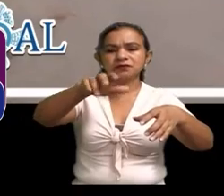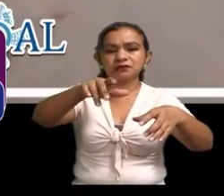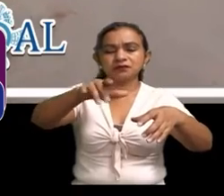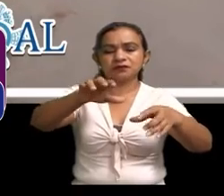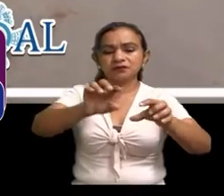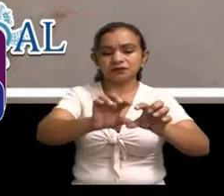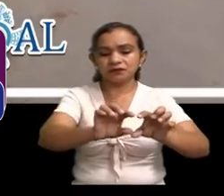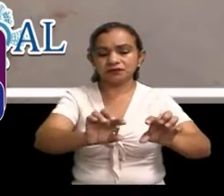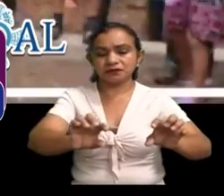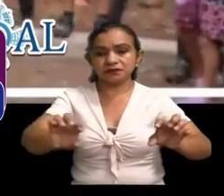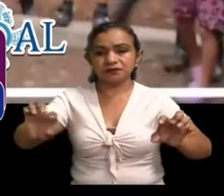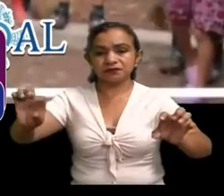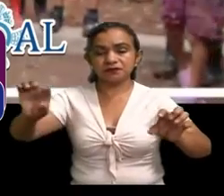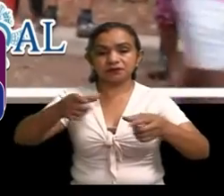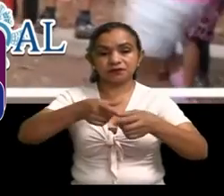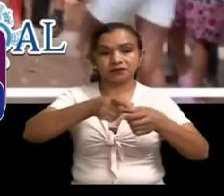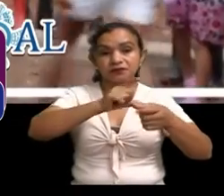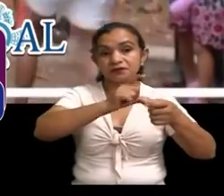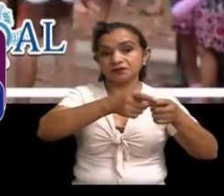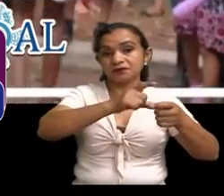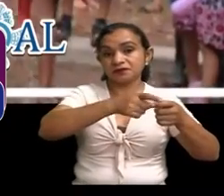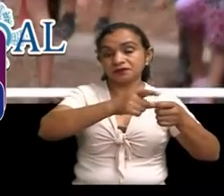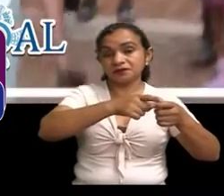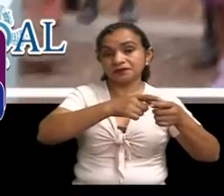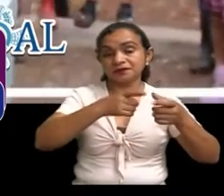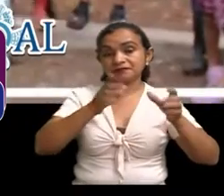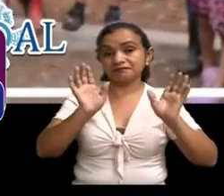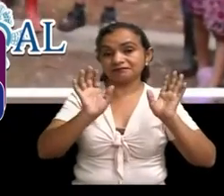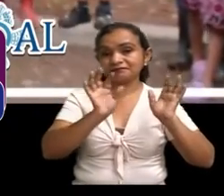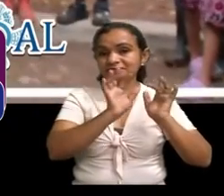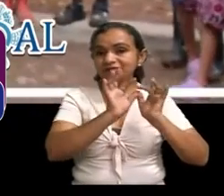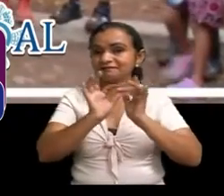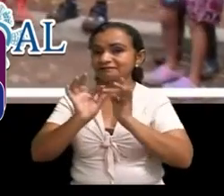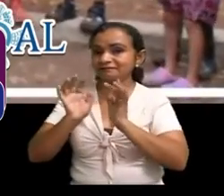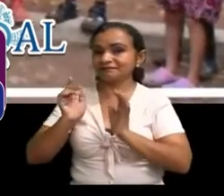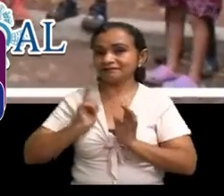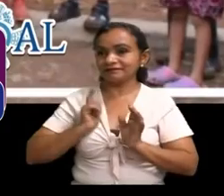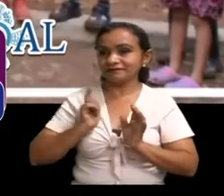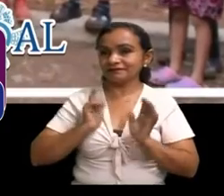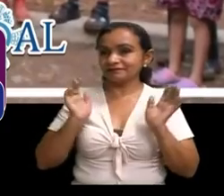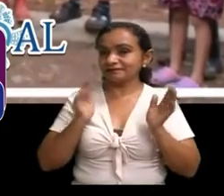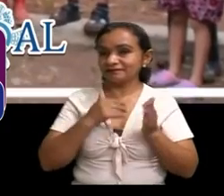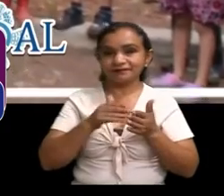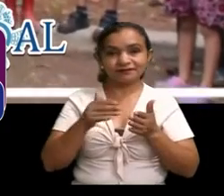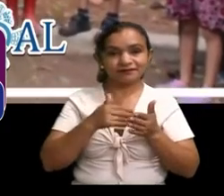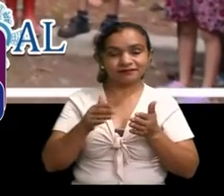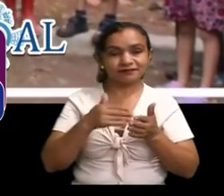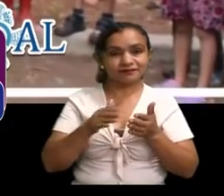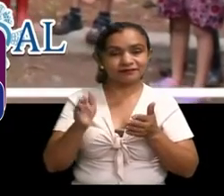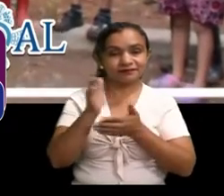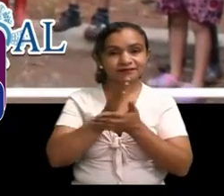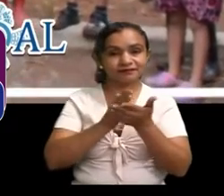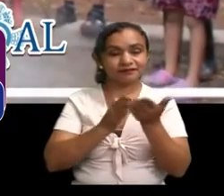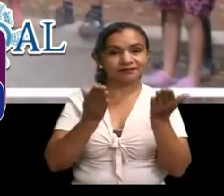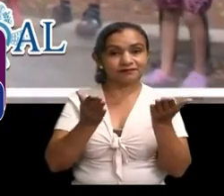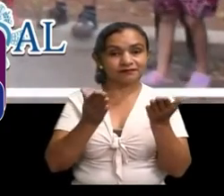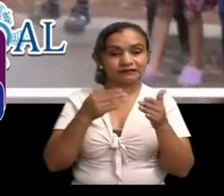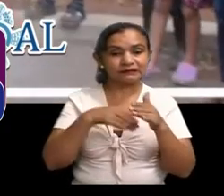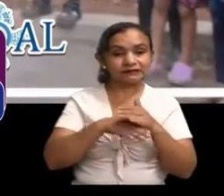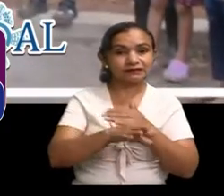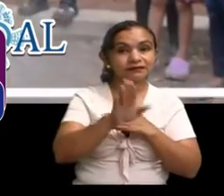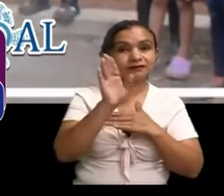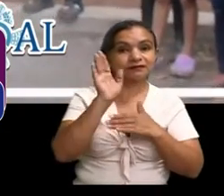hidráulico, es decir, tienen sus inodoros. Ahí se dan el lujo que no es fácil para algunas comunidades por el acceso. Entonces,